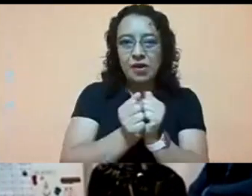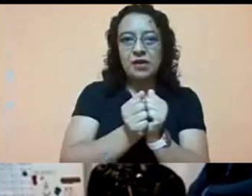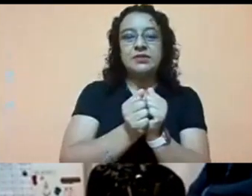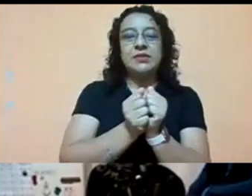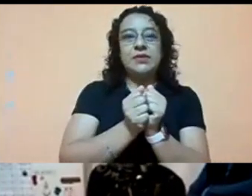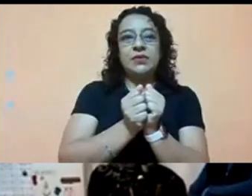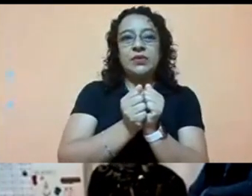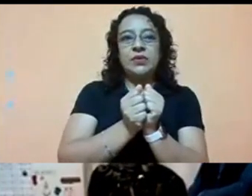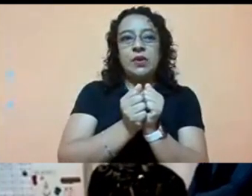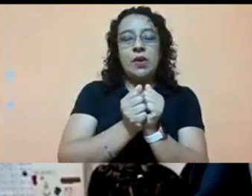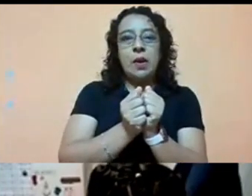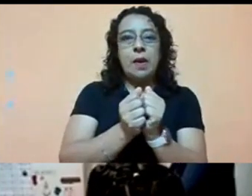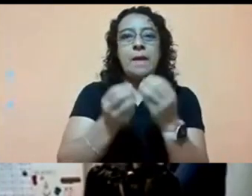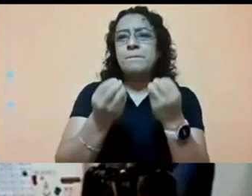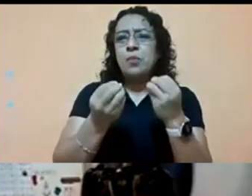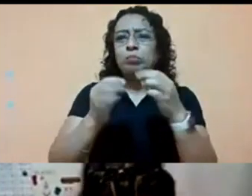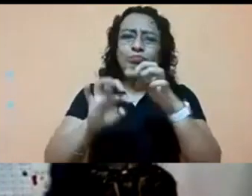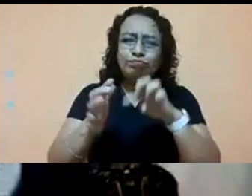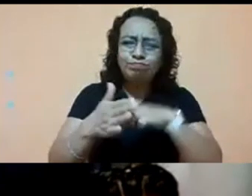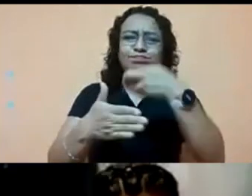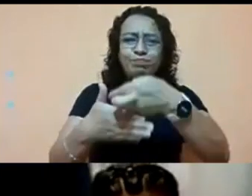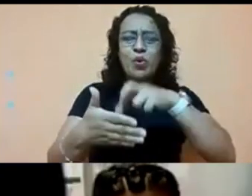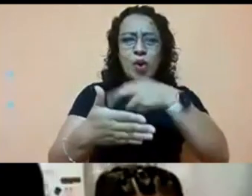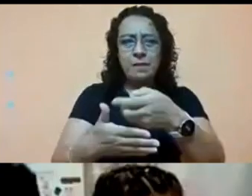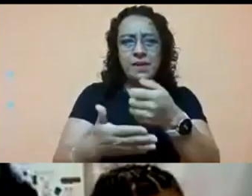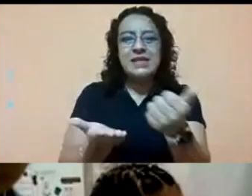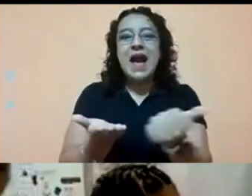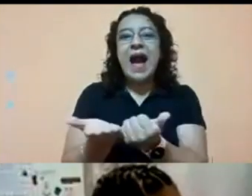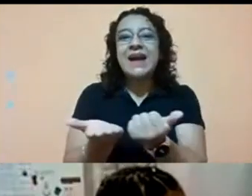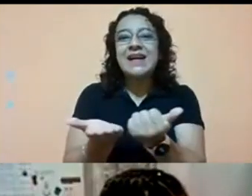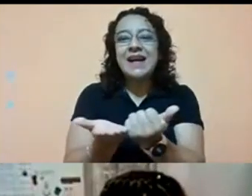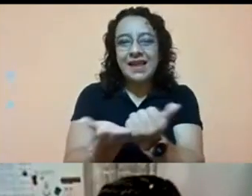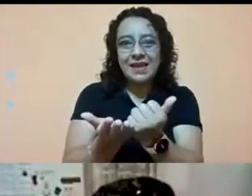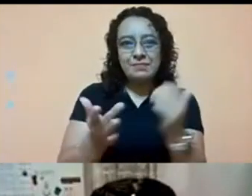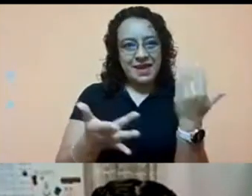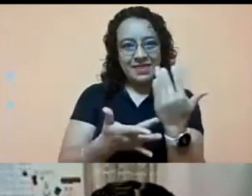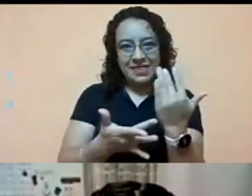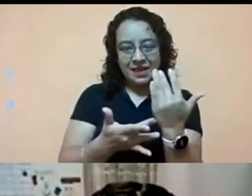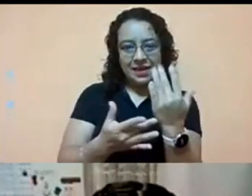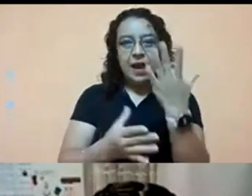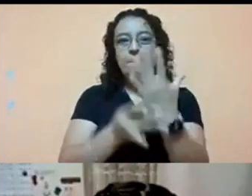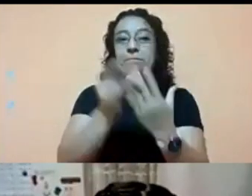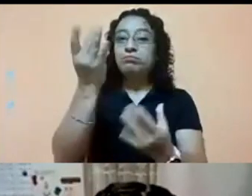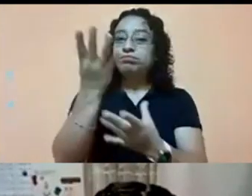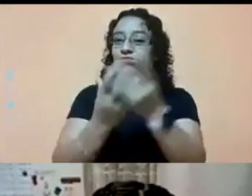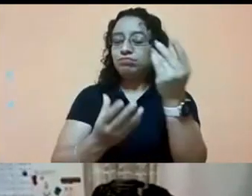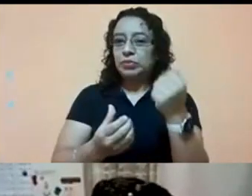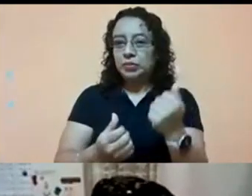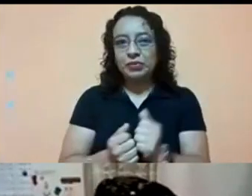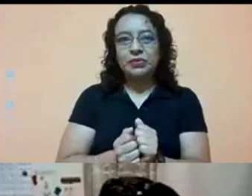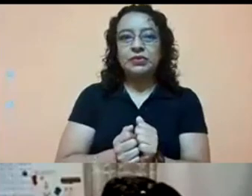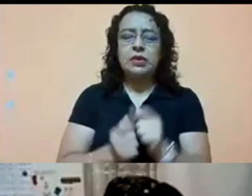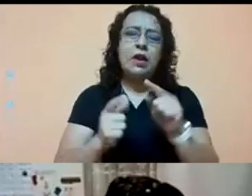escolar, multiprogramas y Academia Técnica Talentos y Límites, estamos muy contentos de que cada ciclo